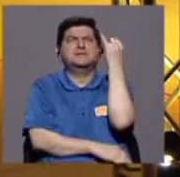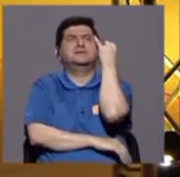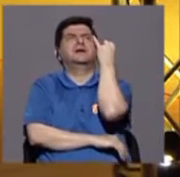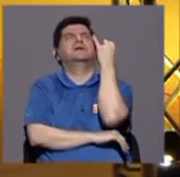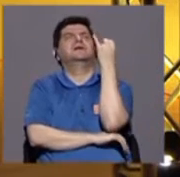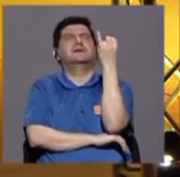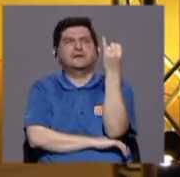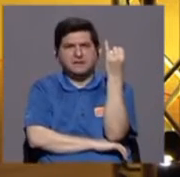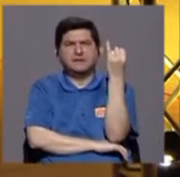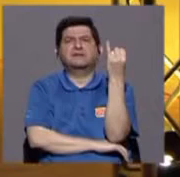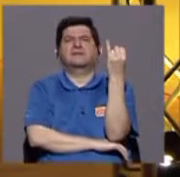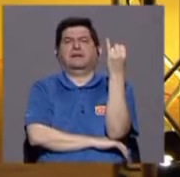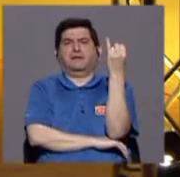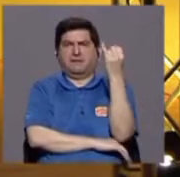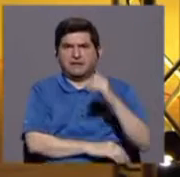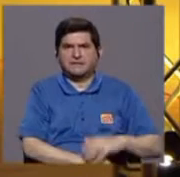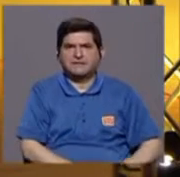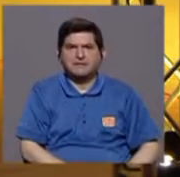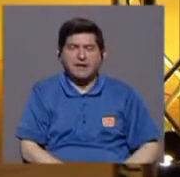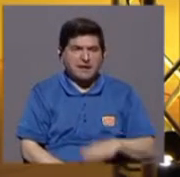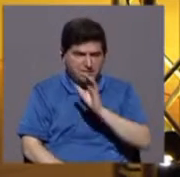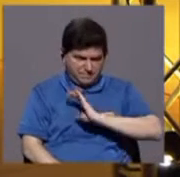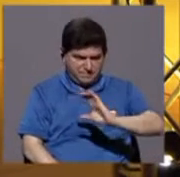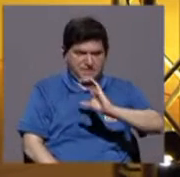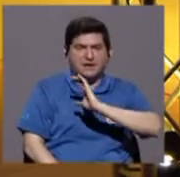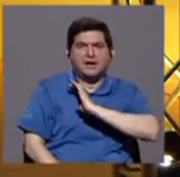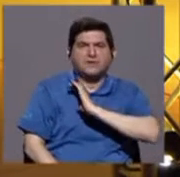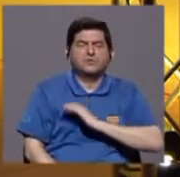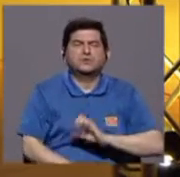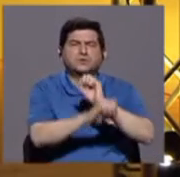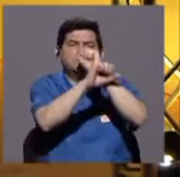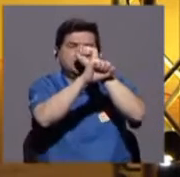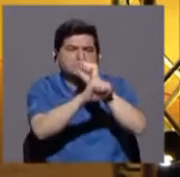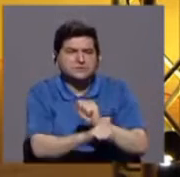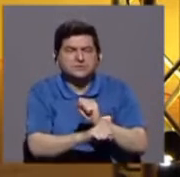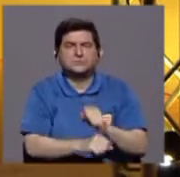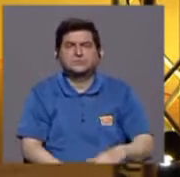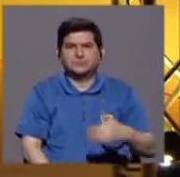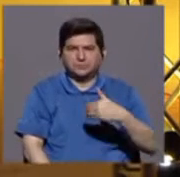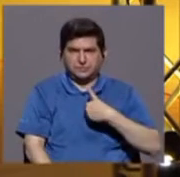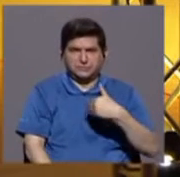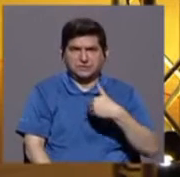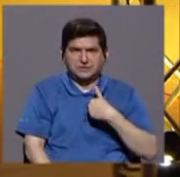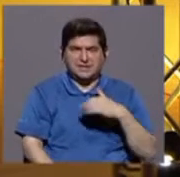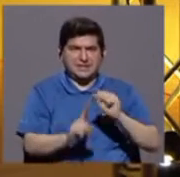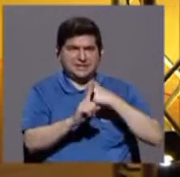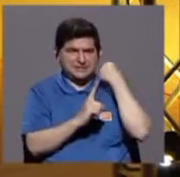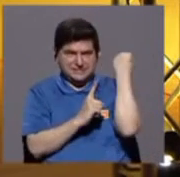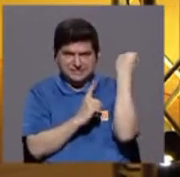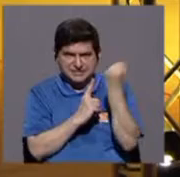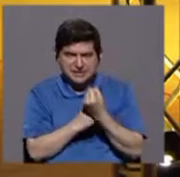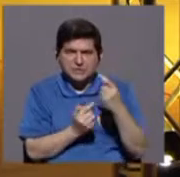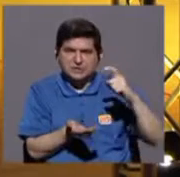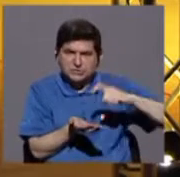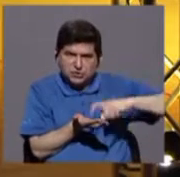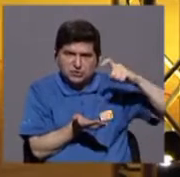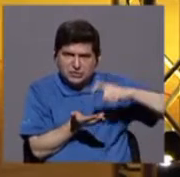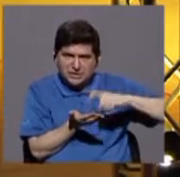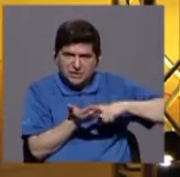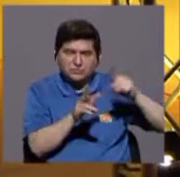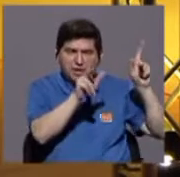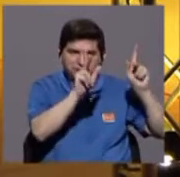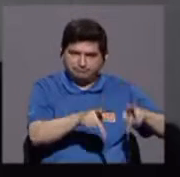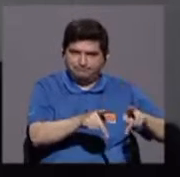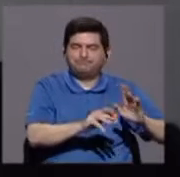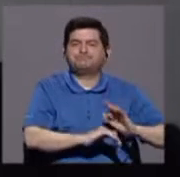sobre el comportamiento, sobre los hábitos que subyacen a las situaciones de endeudamiento que tienen las